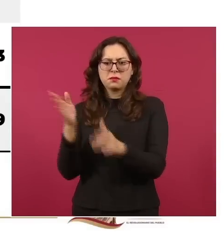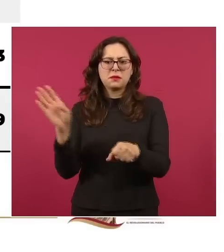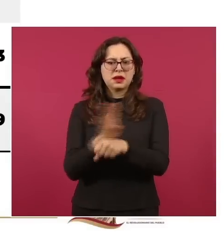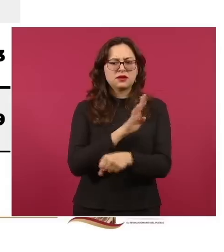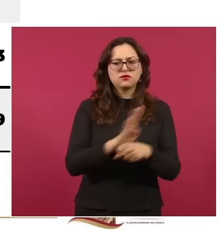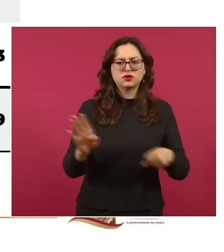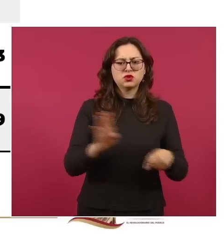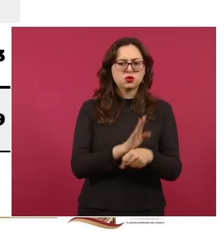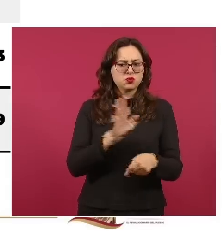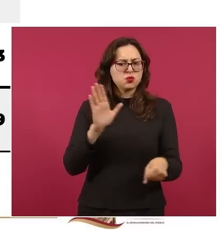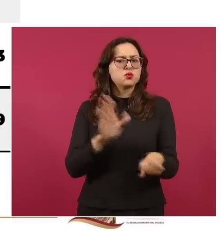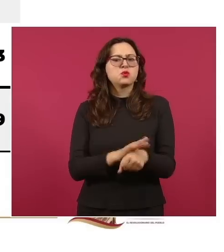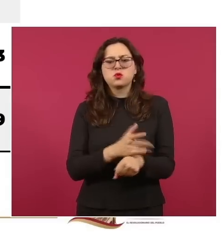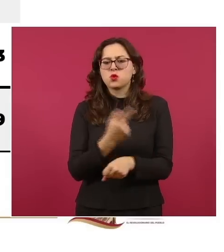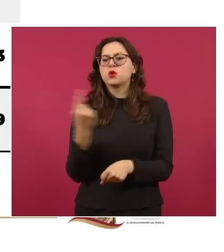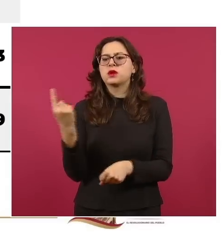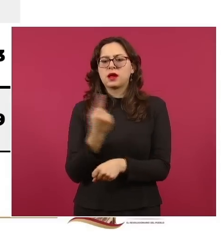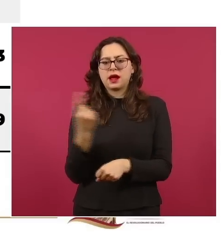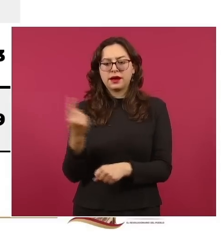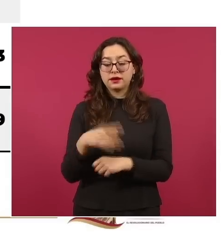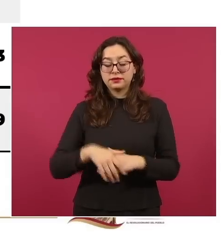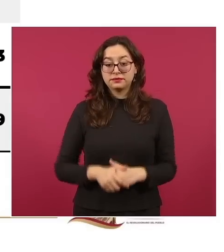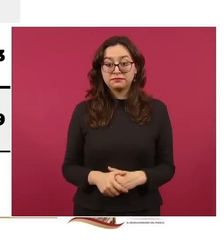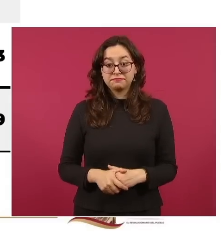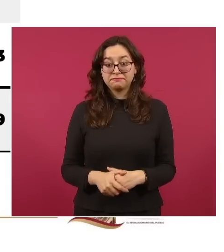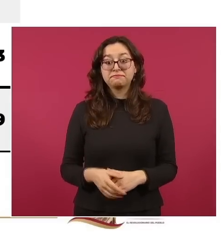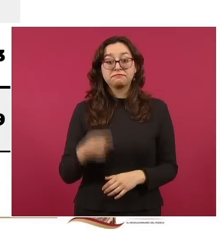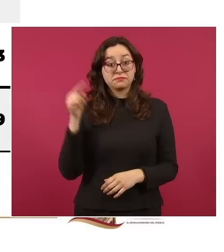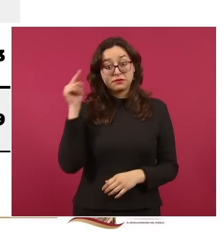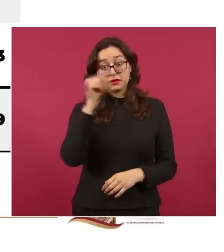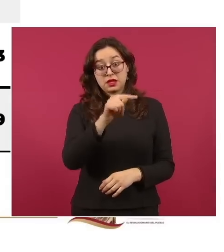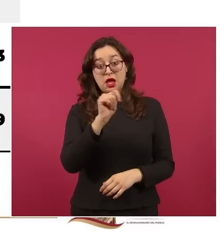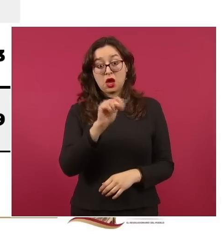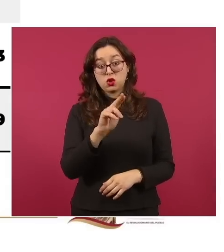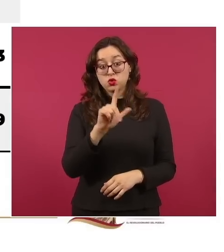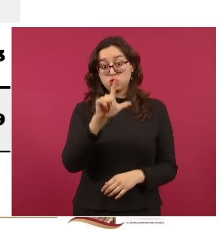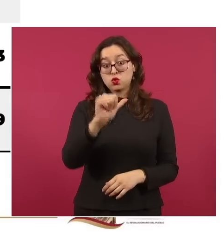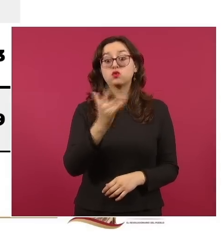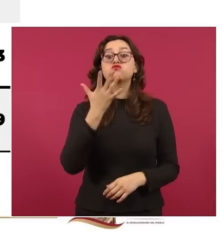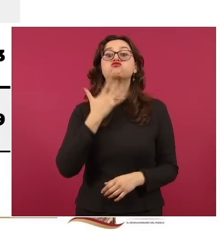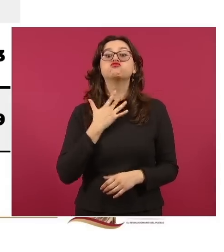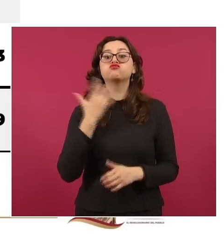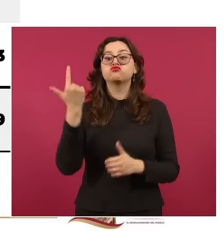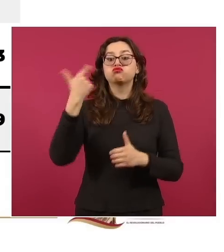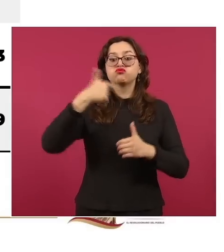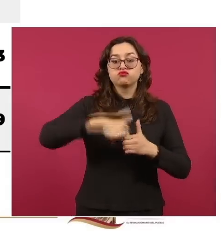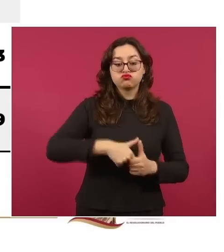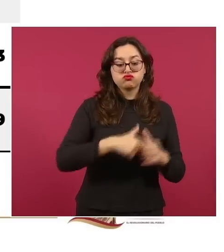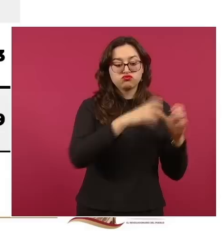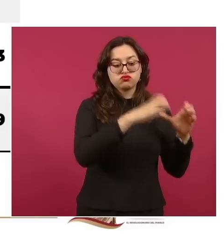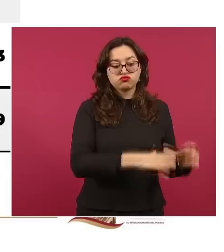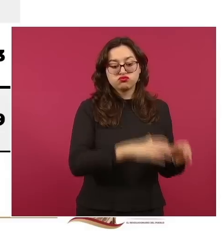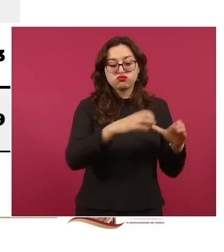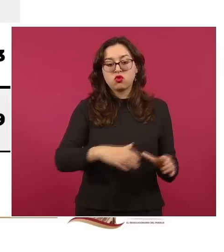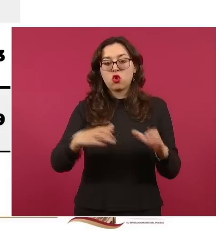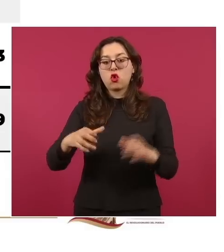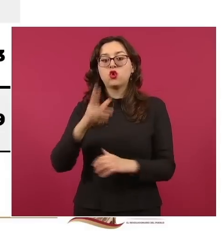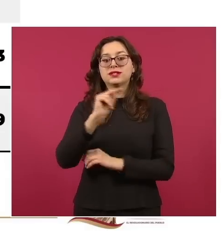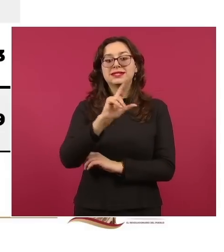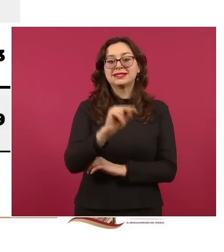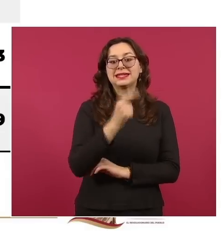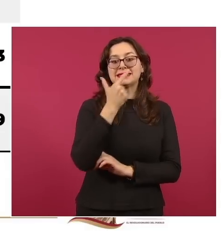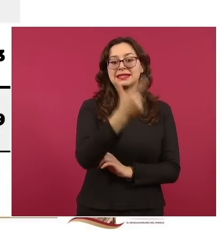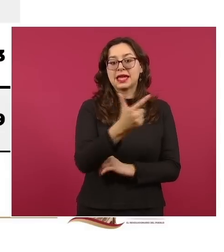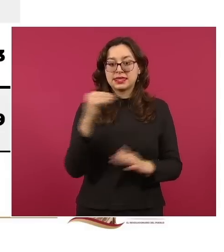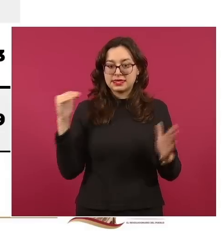Actualmente la capacidad para producir gasolina en Tula es de 87,000 barriles de gasolina. Con